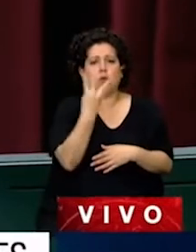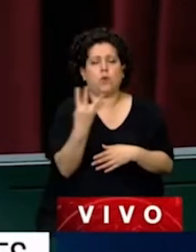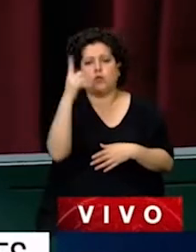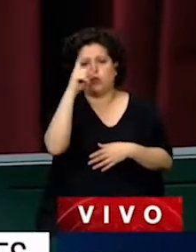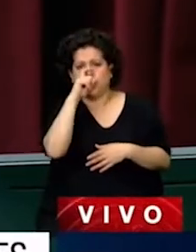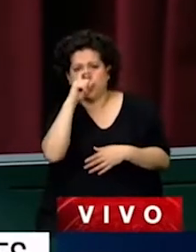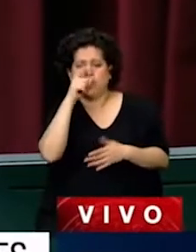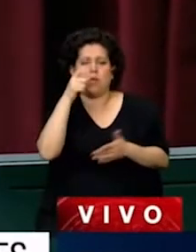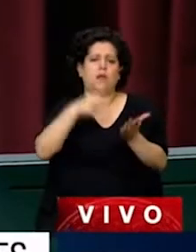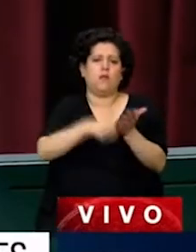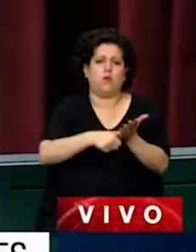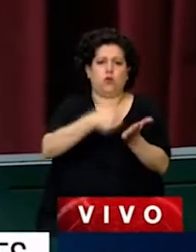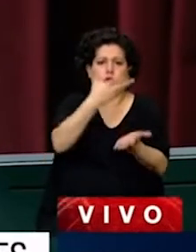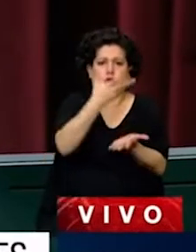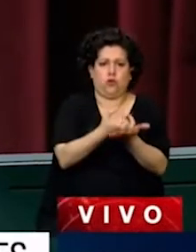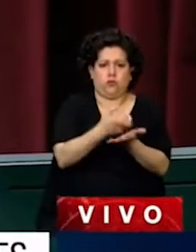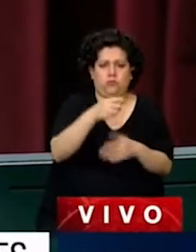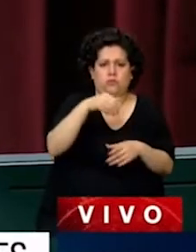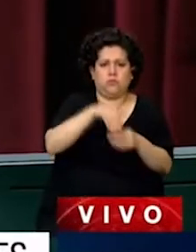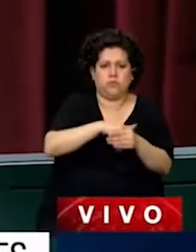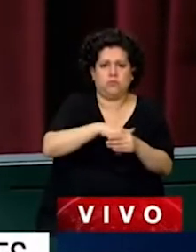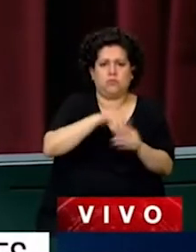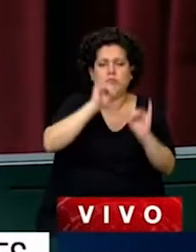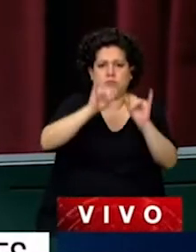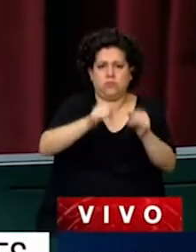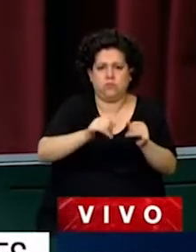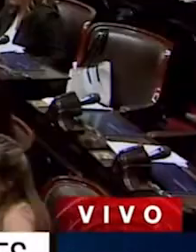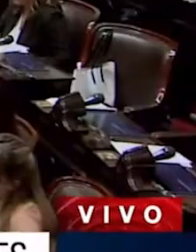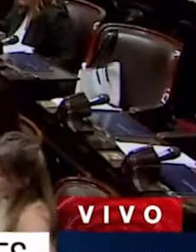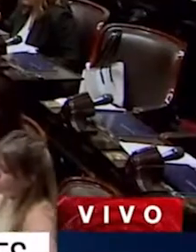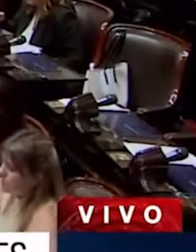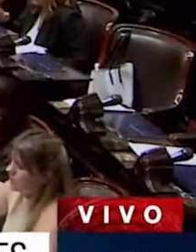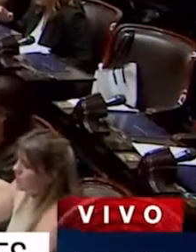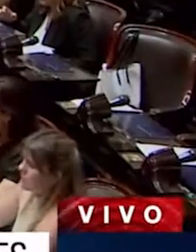447. Sírvanse de marcar su voto. Tiempo.